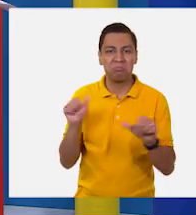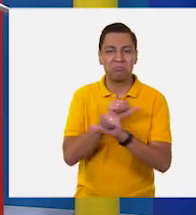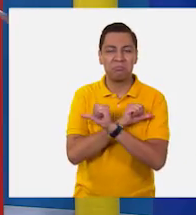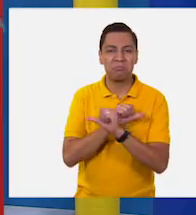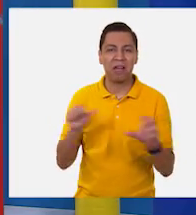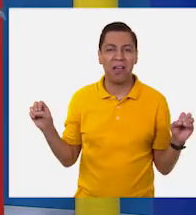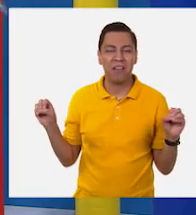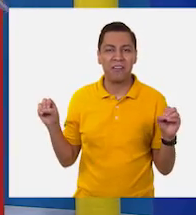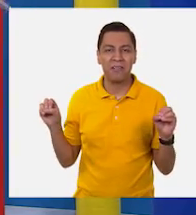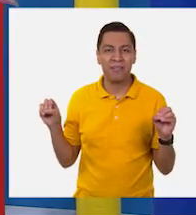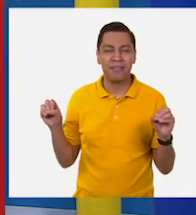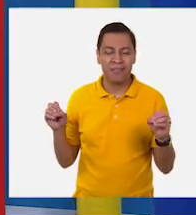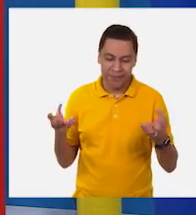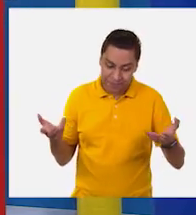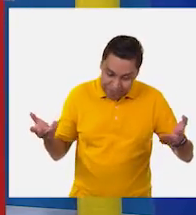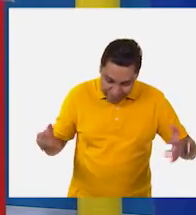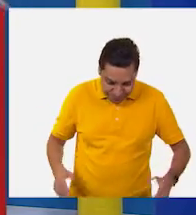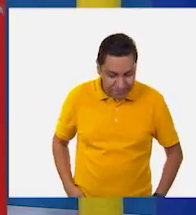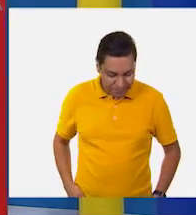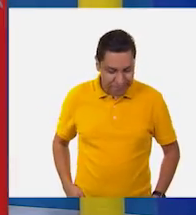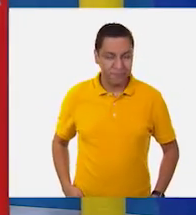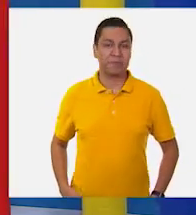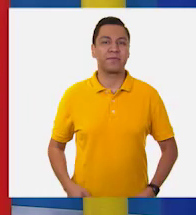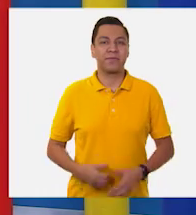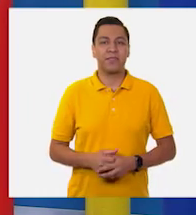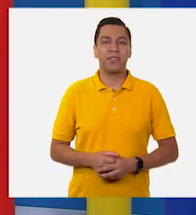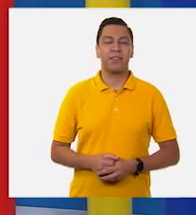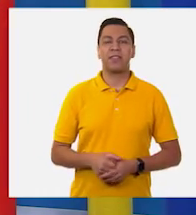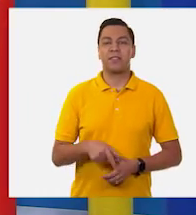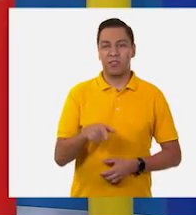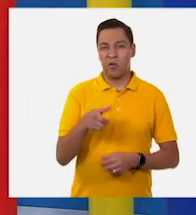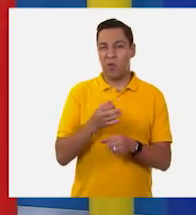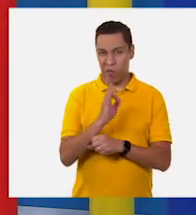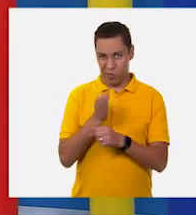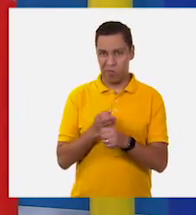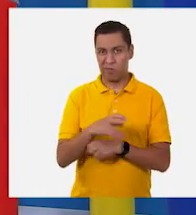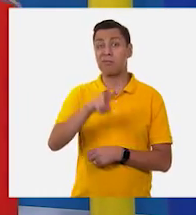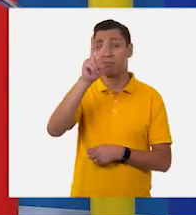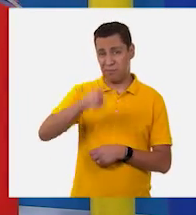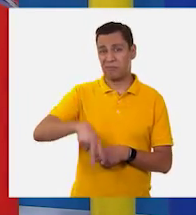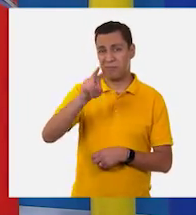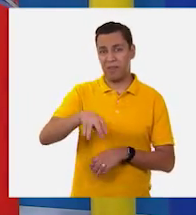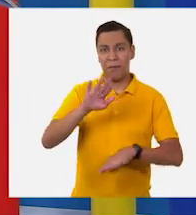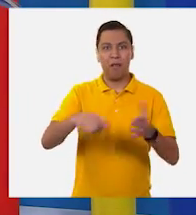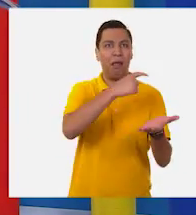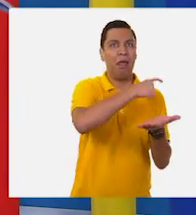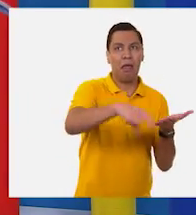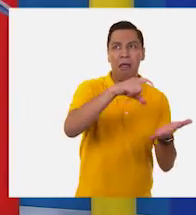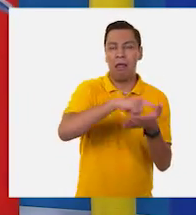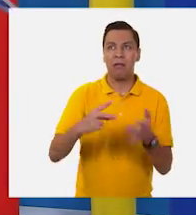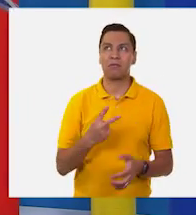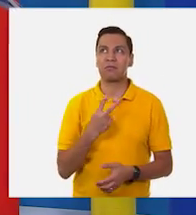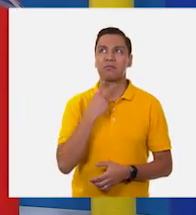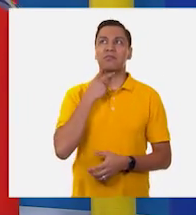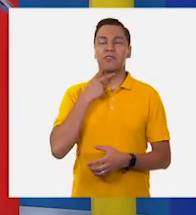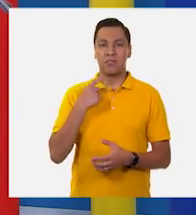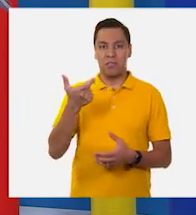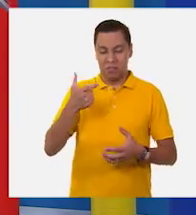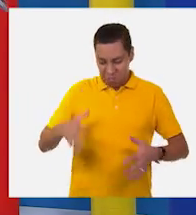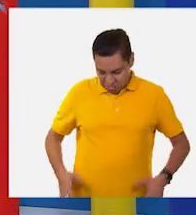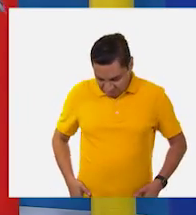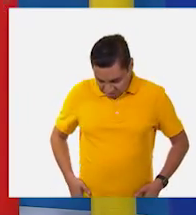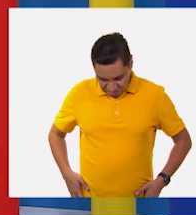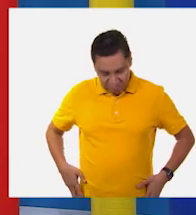¡Ay, Ton, qué ocurrente! Pero bueno, aunque lo digas de broma, yo creo que es bastante cierto. Ahorrar también implicaría saber